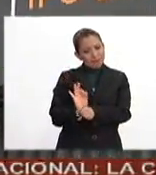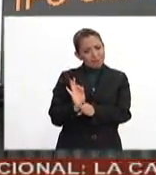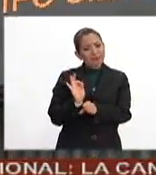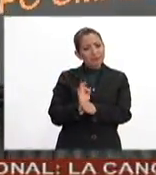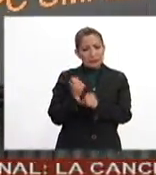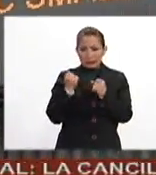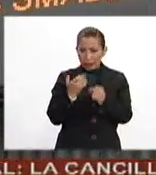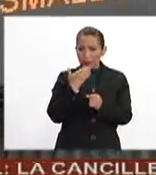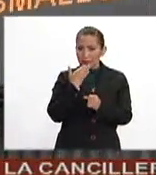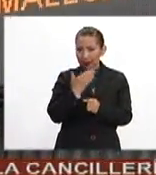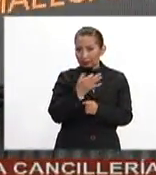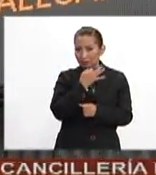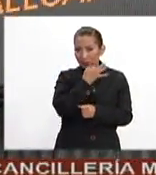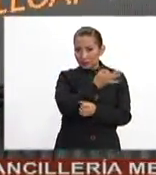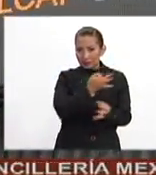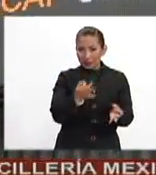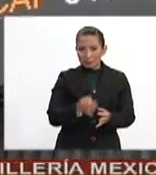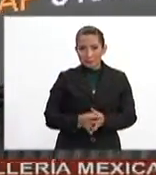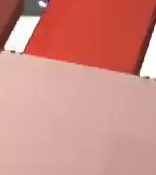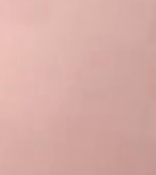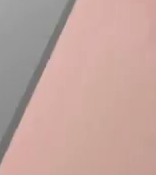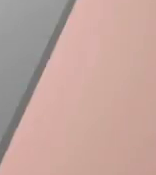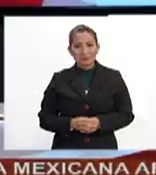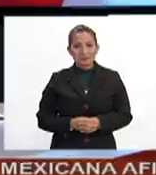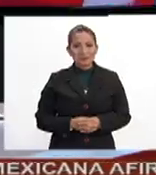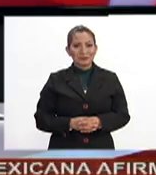duda es una buena noticia.